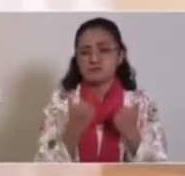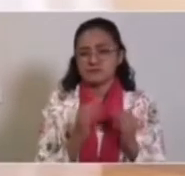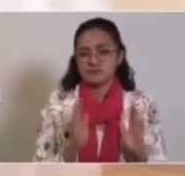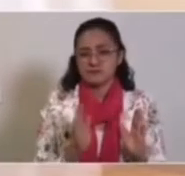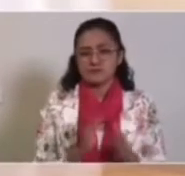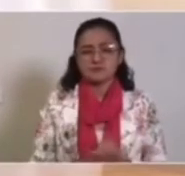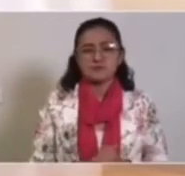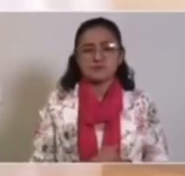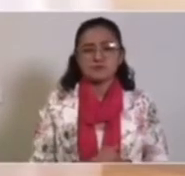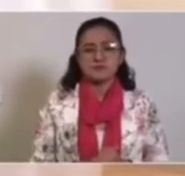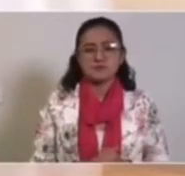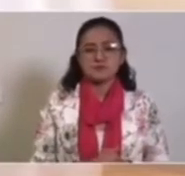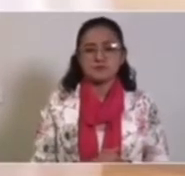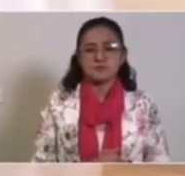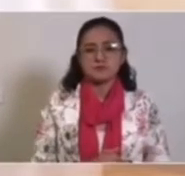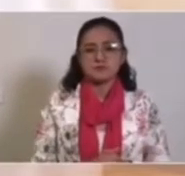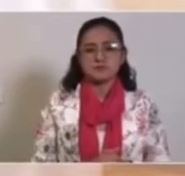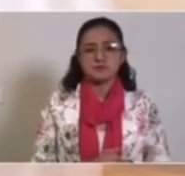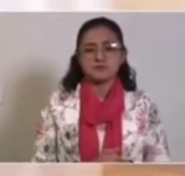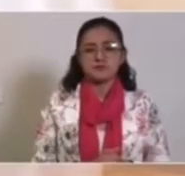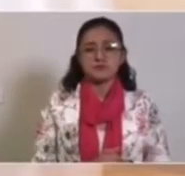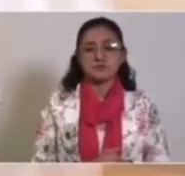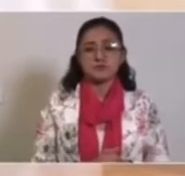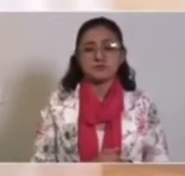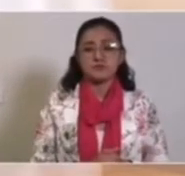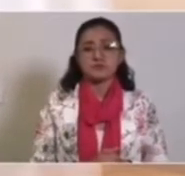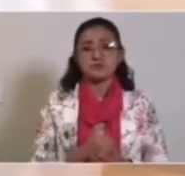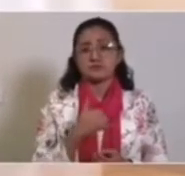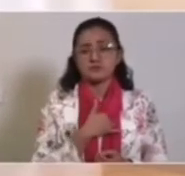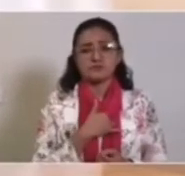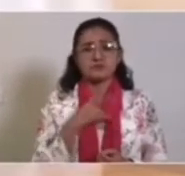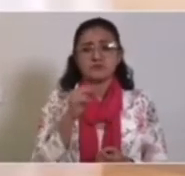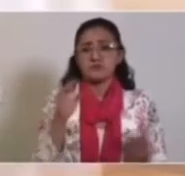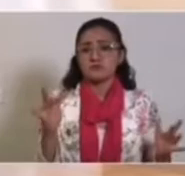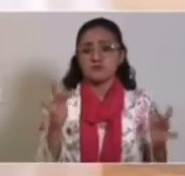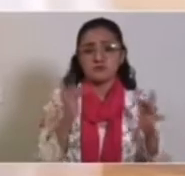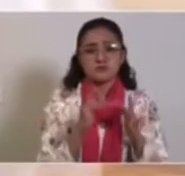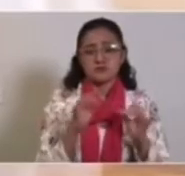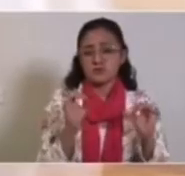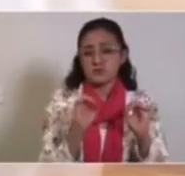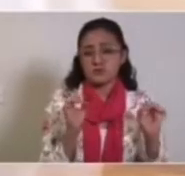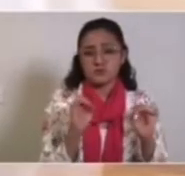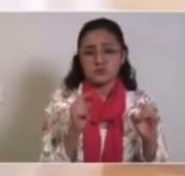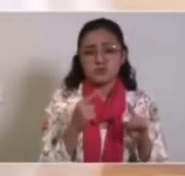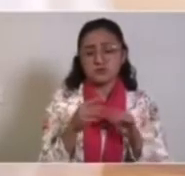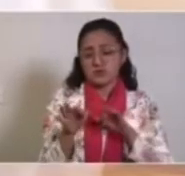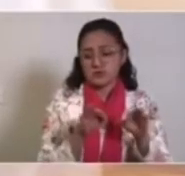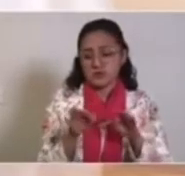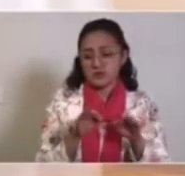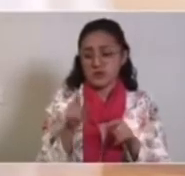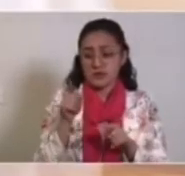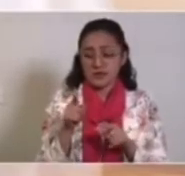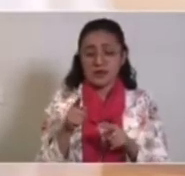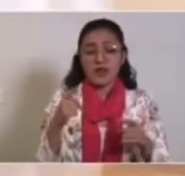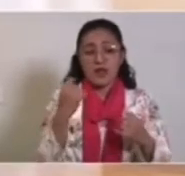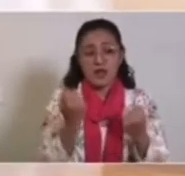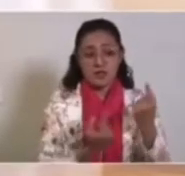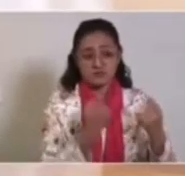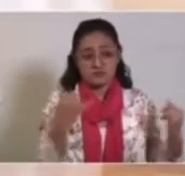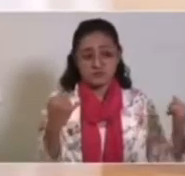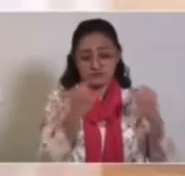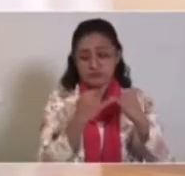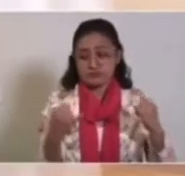no yo no he vinculado el trabajo de las dependencias